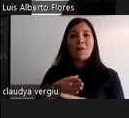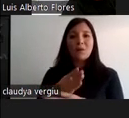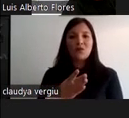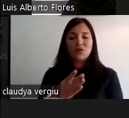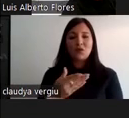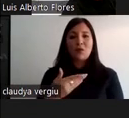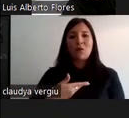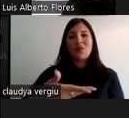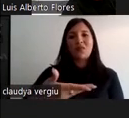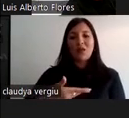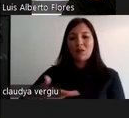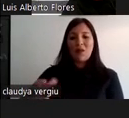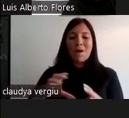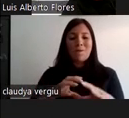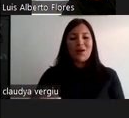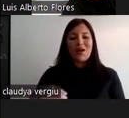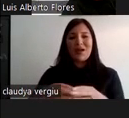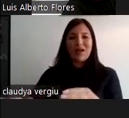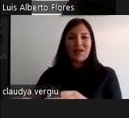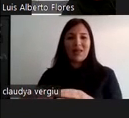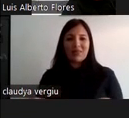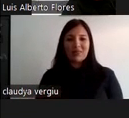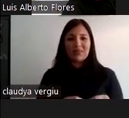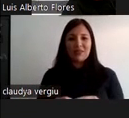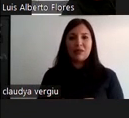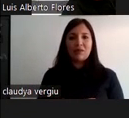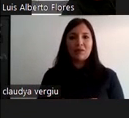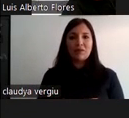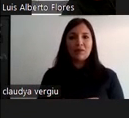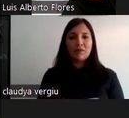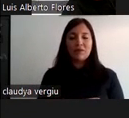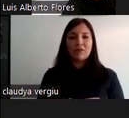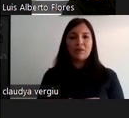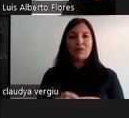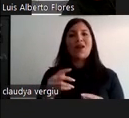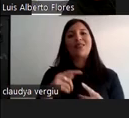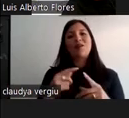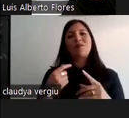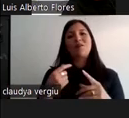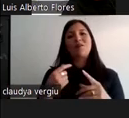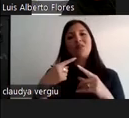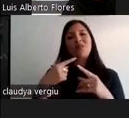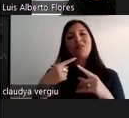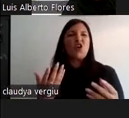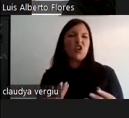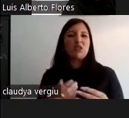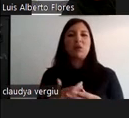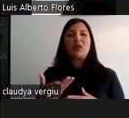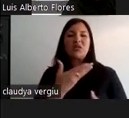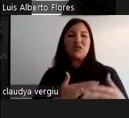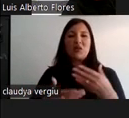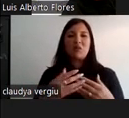diferentes paquetes oportunidades y también el mismo punto con diferentes temáticas para que pueda darse un servicio